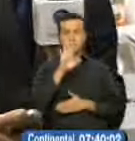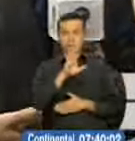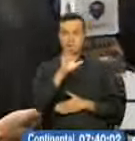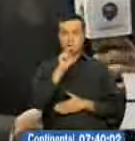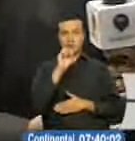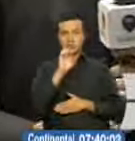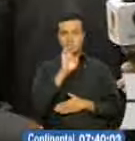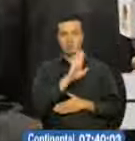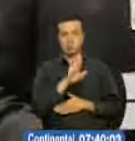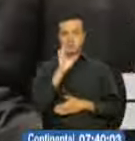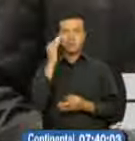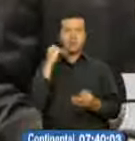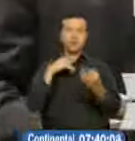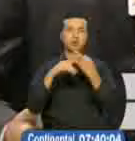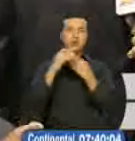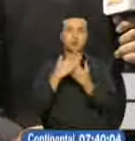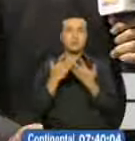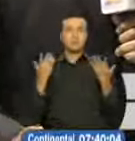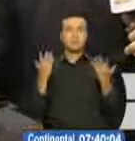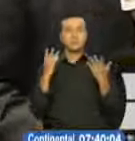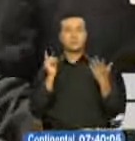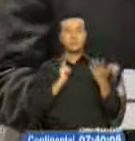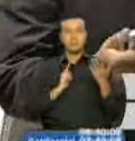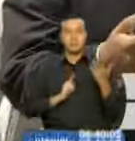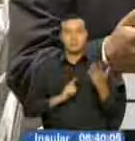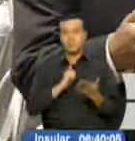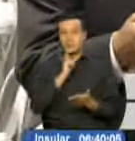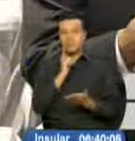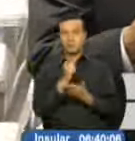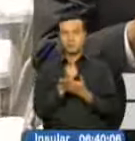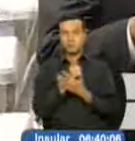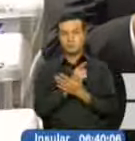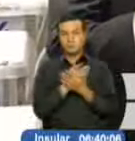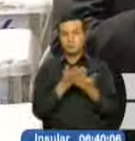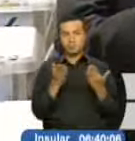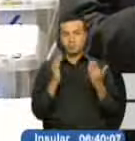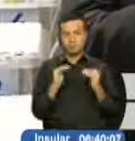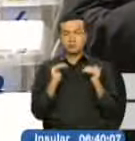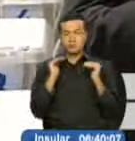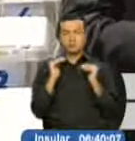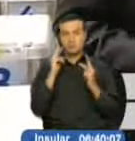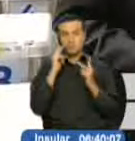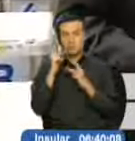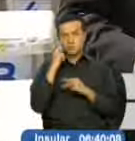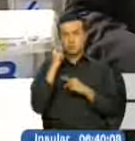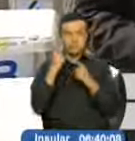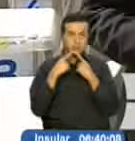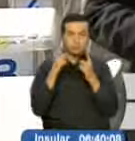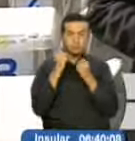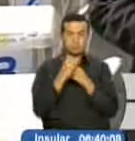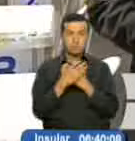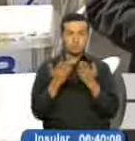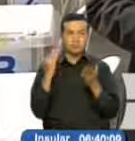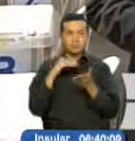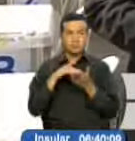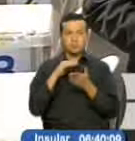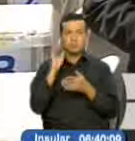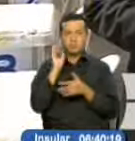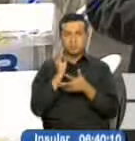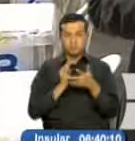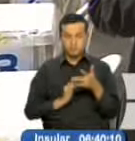Electoral, que nos da cuenta de algunos detalles de la realización de esta audiencia pública para el recuento, ¿no?, de los